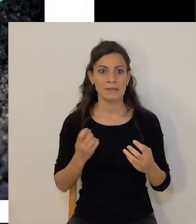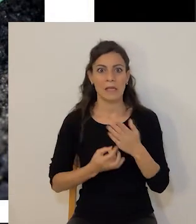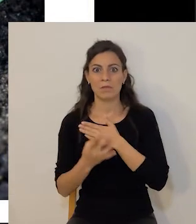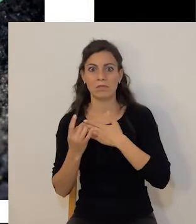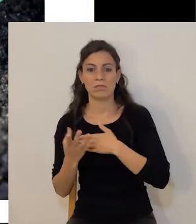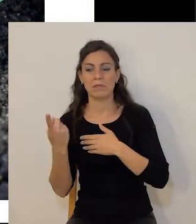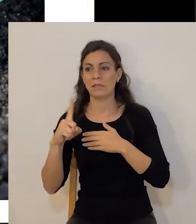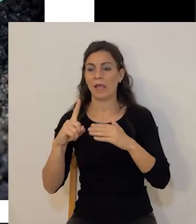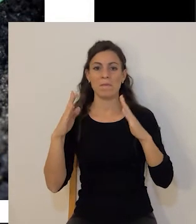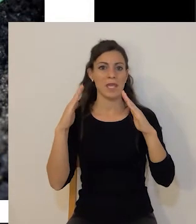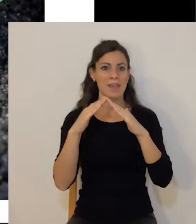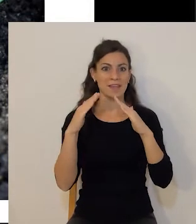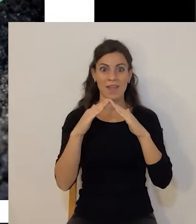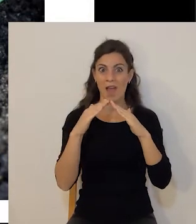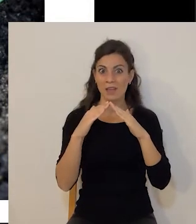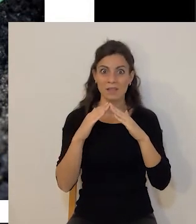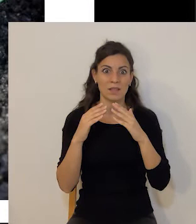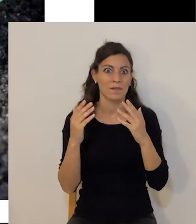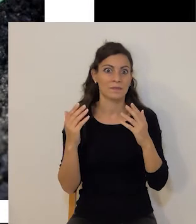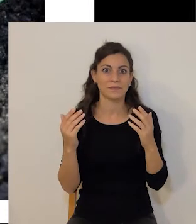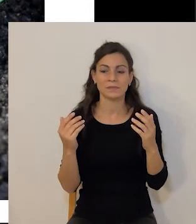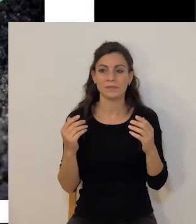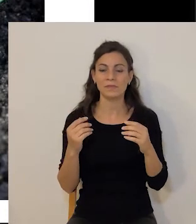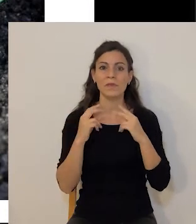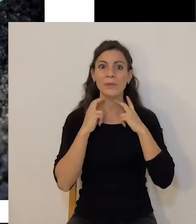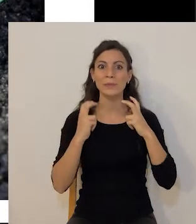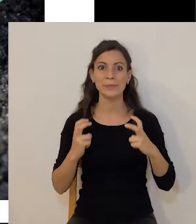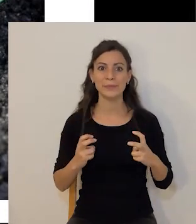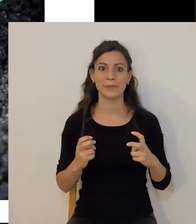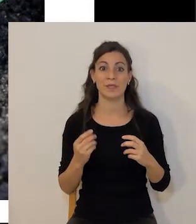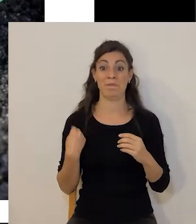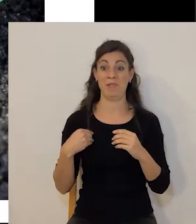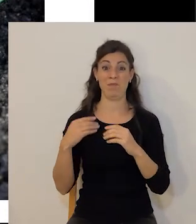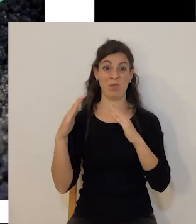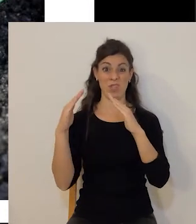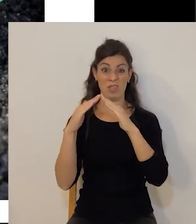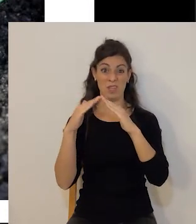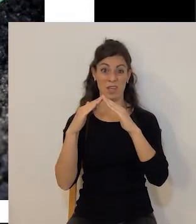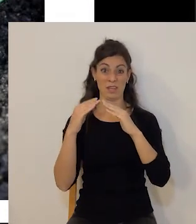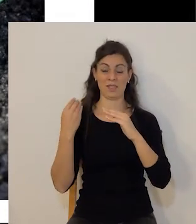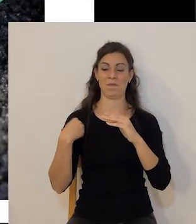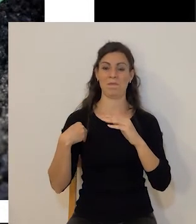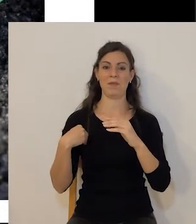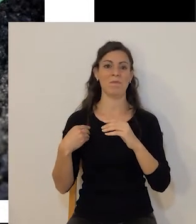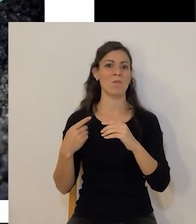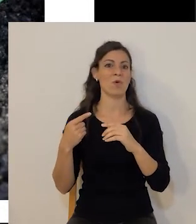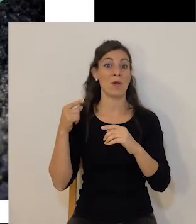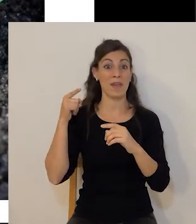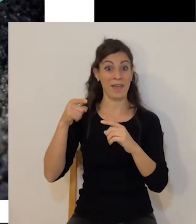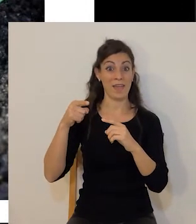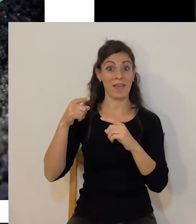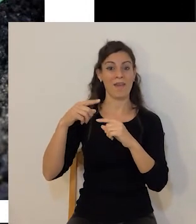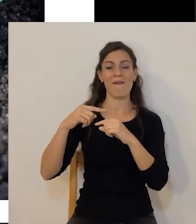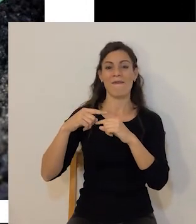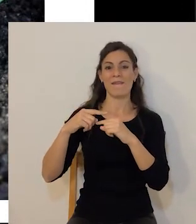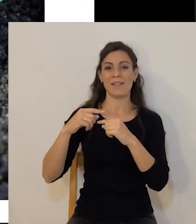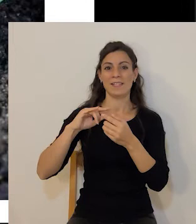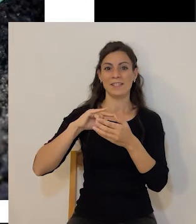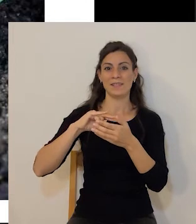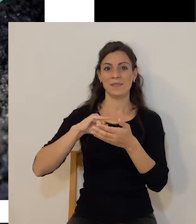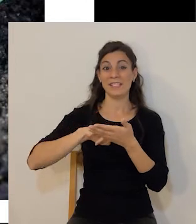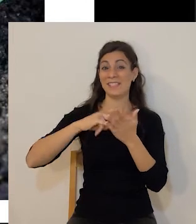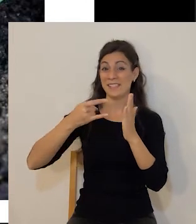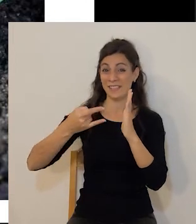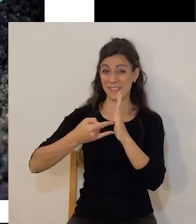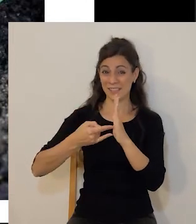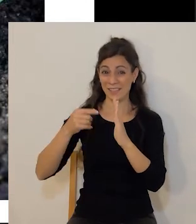la casa, que es el vínculo más directo con el niño y la niña, es su primer,